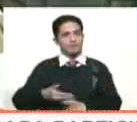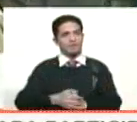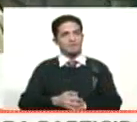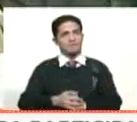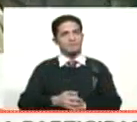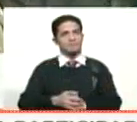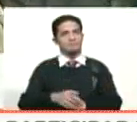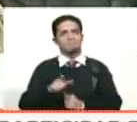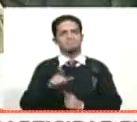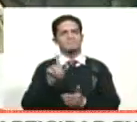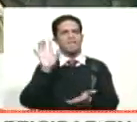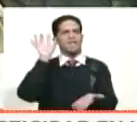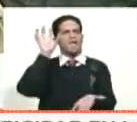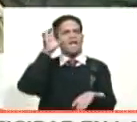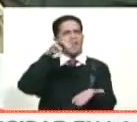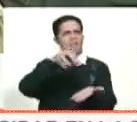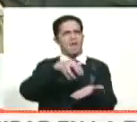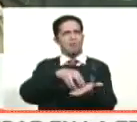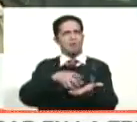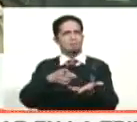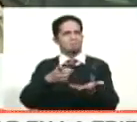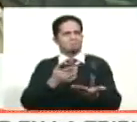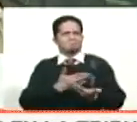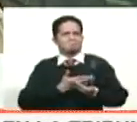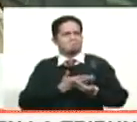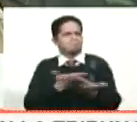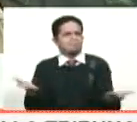este estado Aragua que ha dado tanto al país,